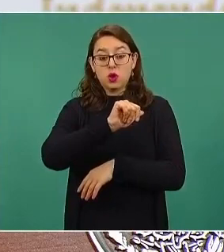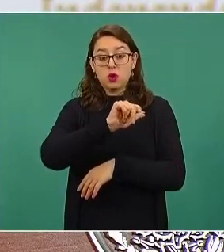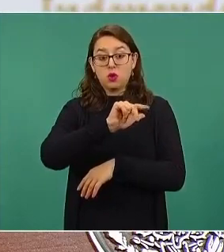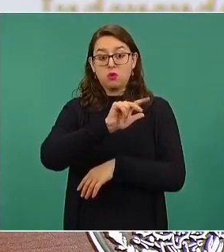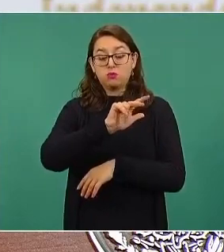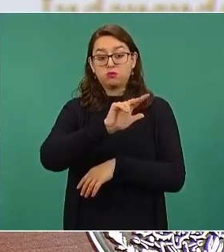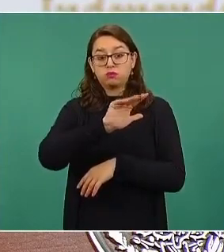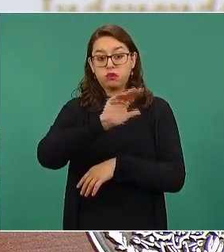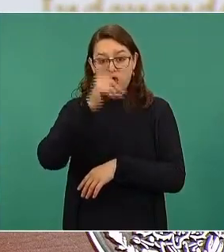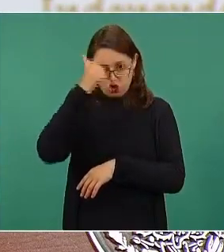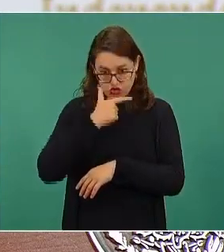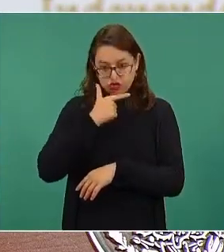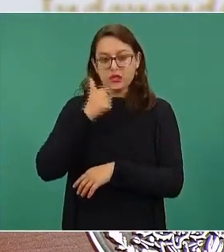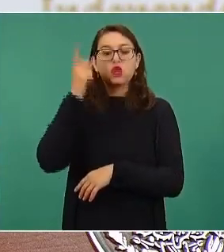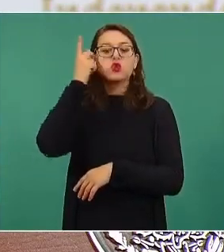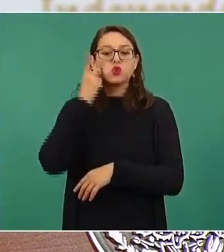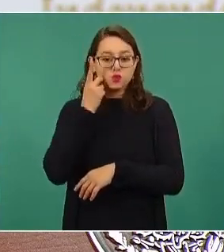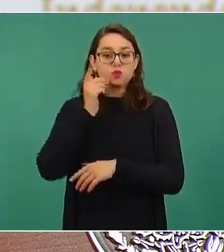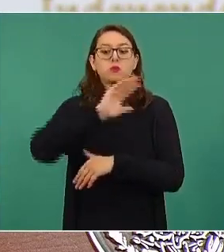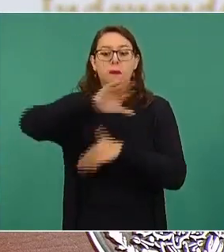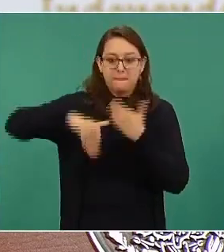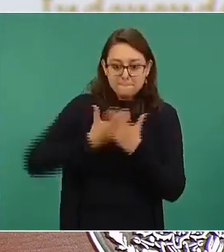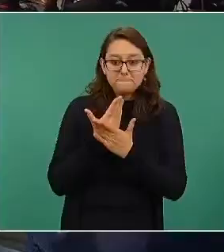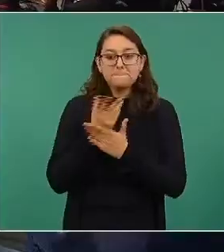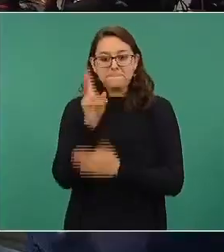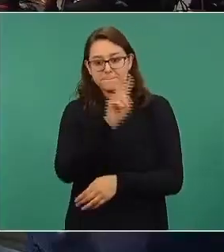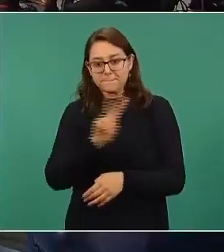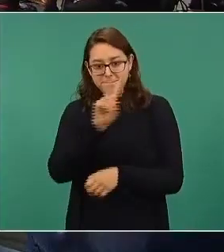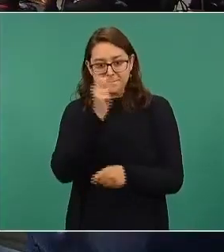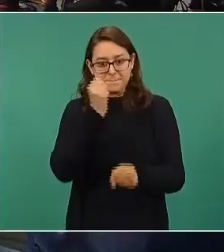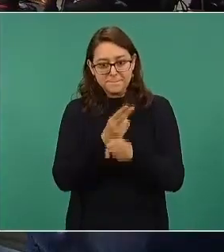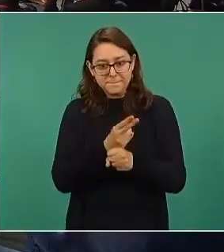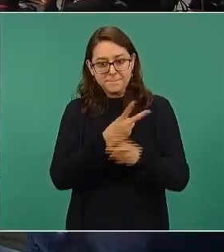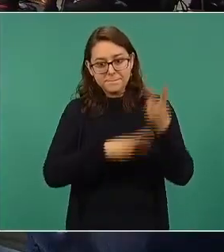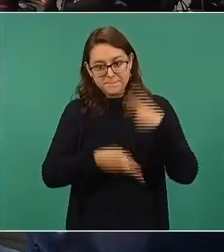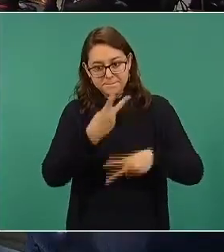Perdón, el viernes. Perdón. ¿Mande?